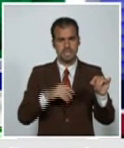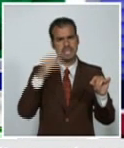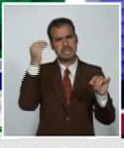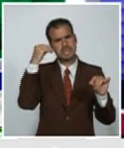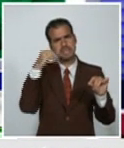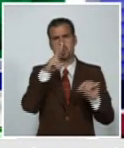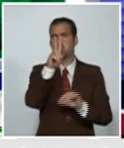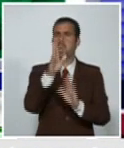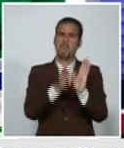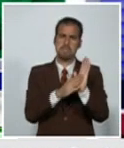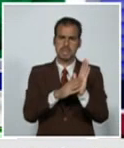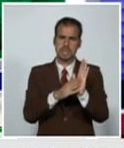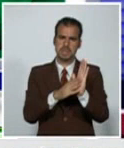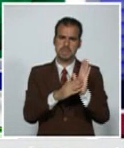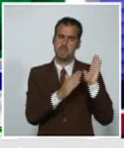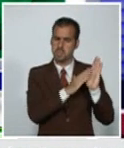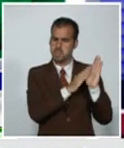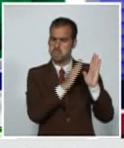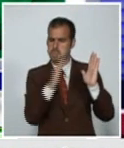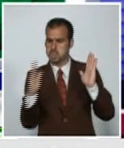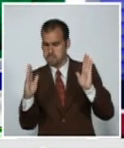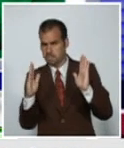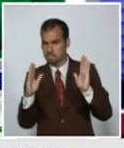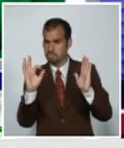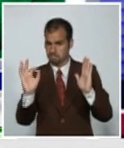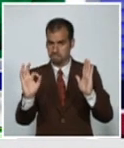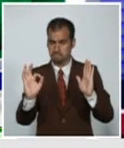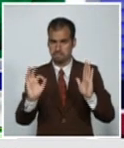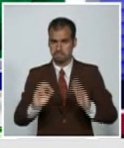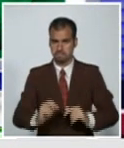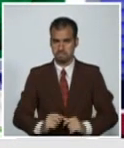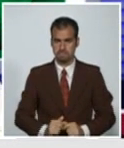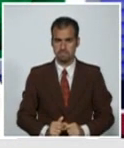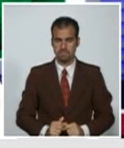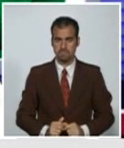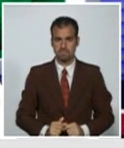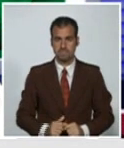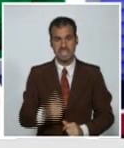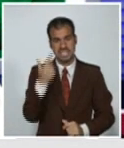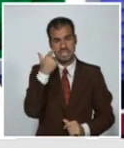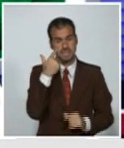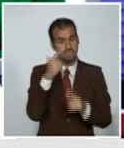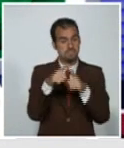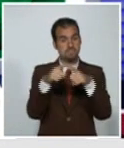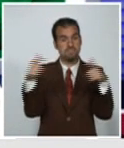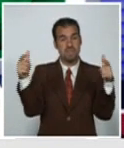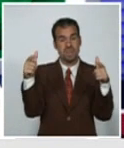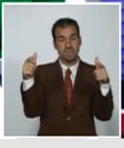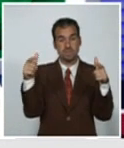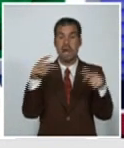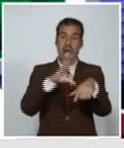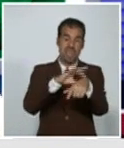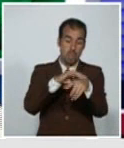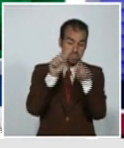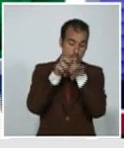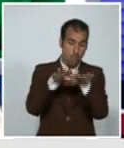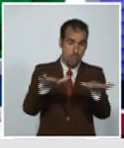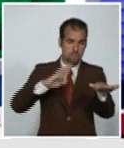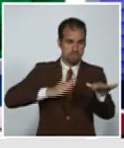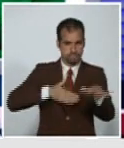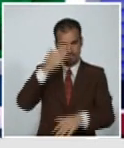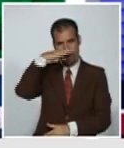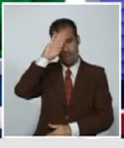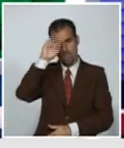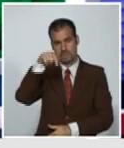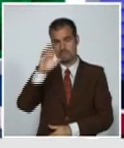2 meses, pudiéramos decir, que ha predominado la transmisión autóctona sobre el